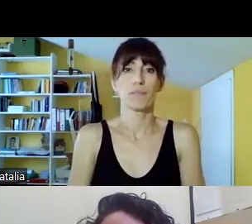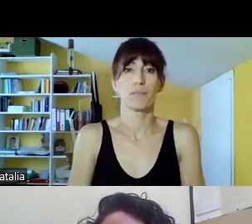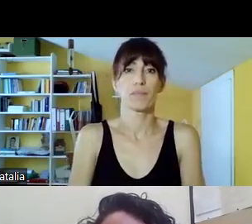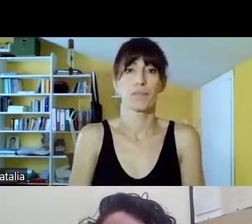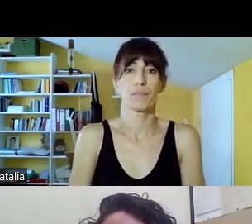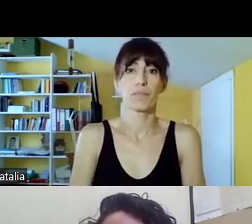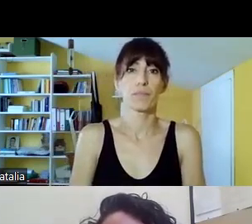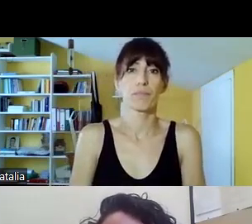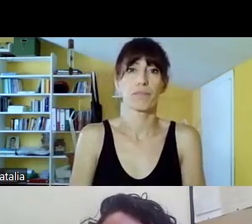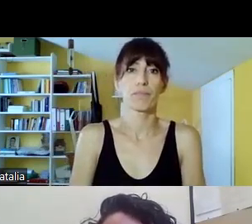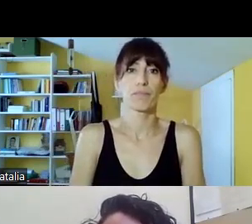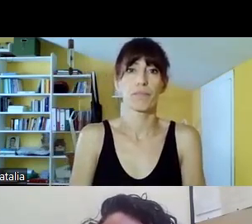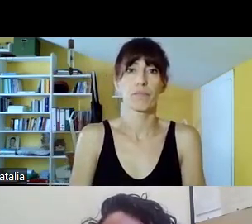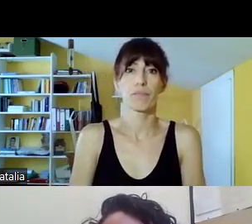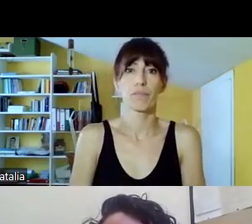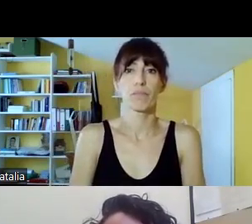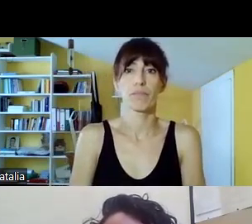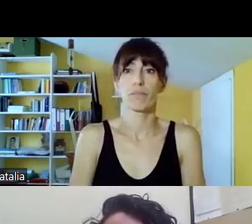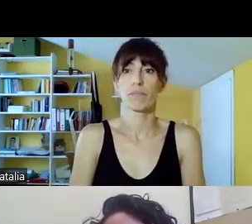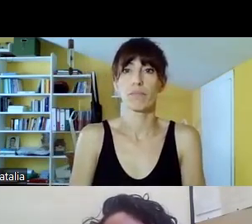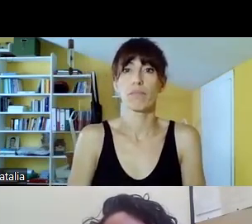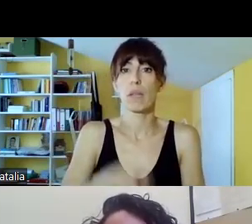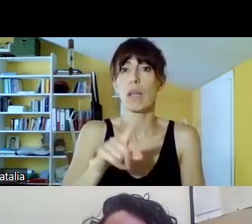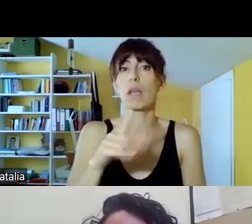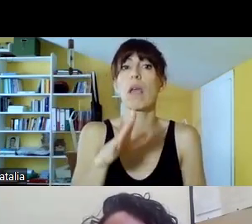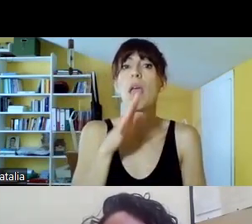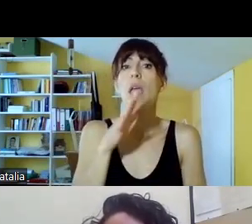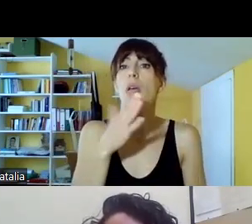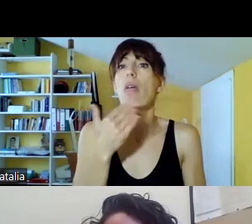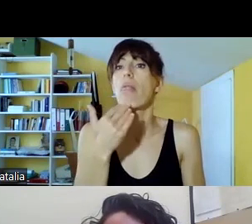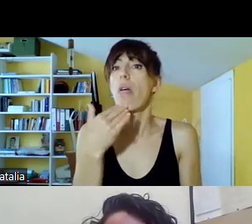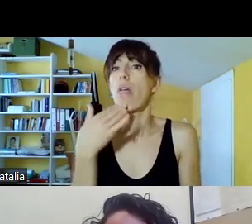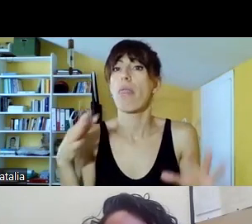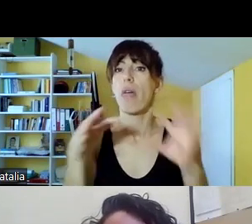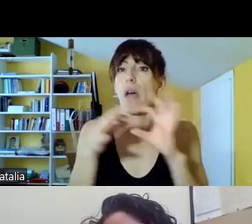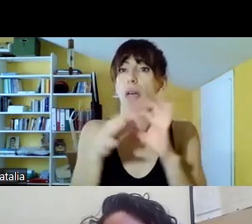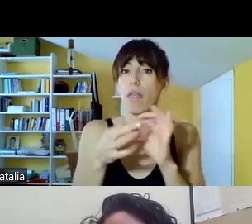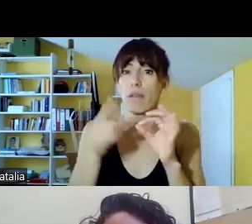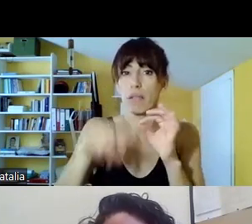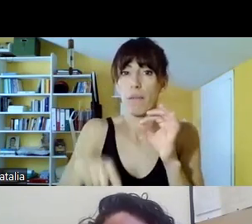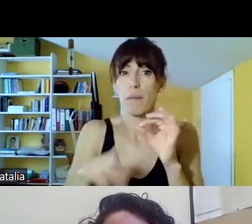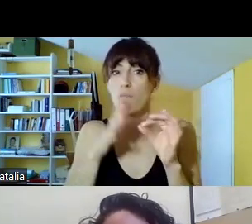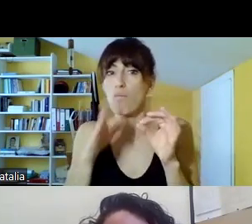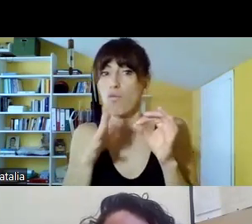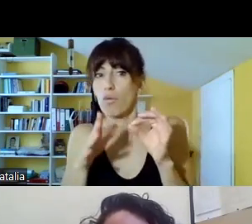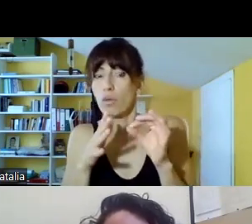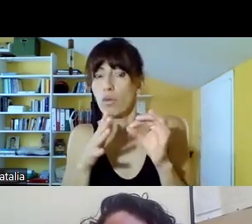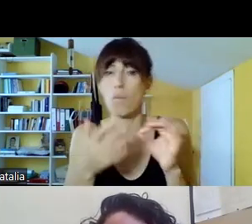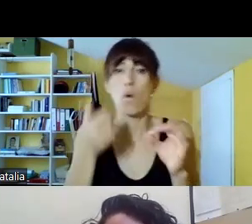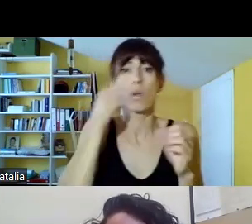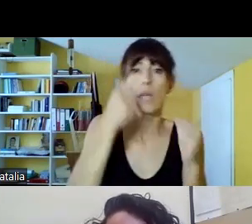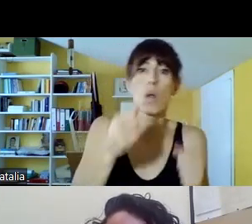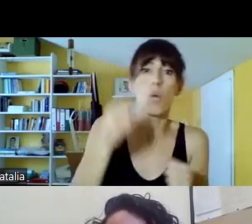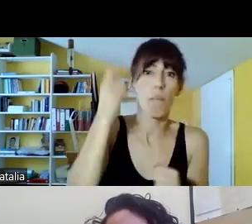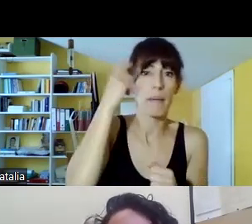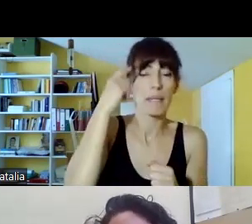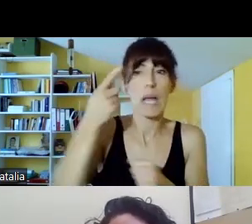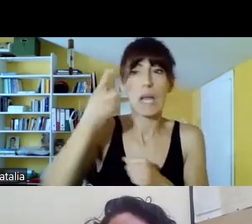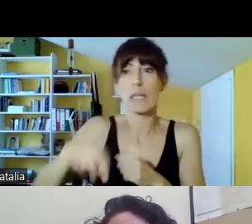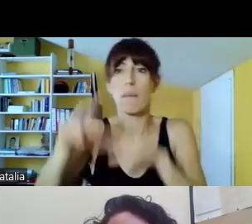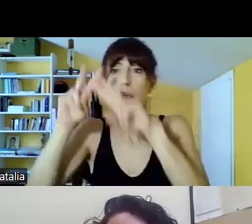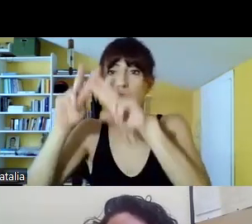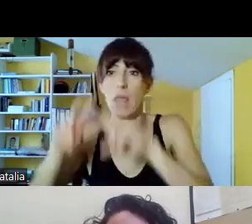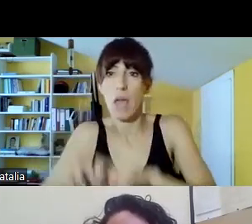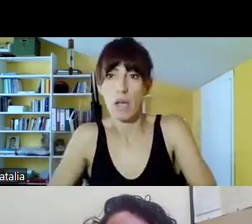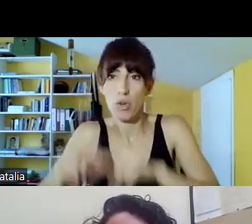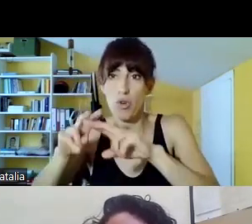las prevalencias estandarizadas por edad y las razones de prevalencia, tanto de salud mental como de diagnóstico de